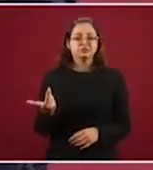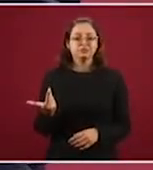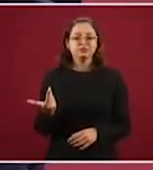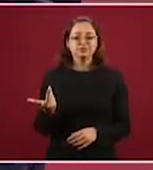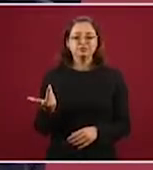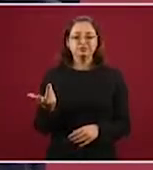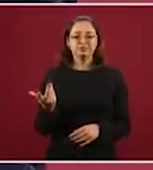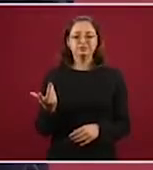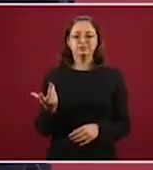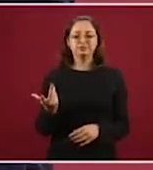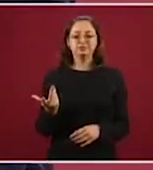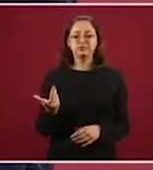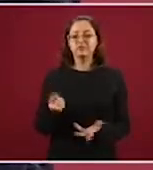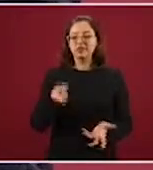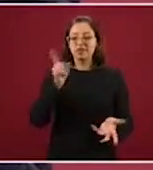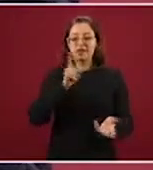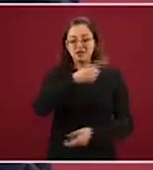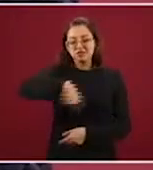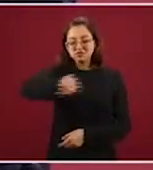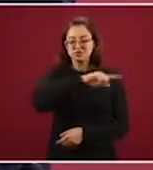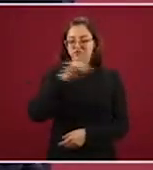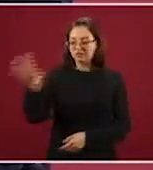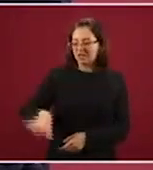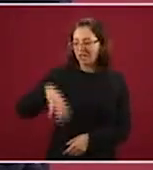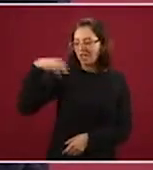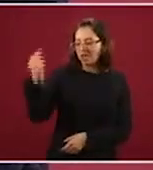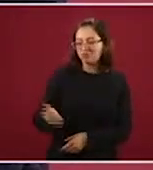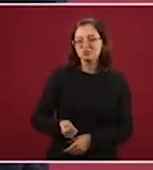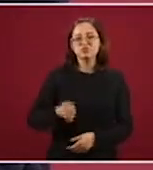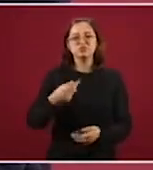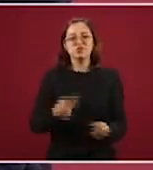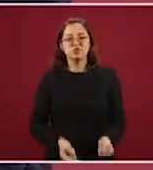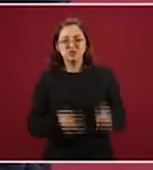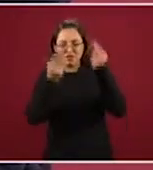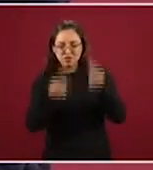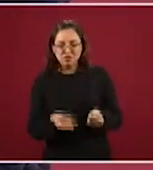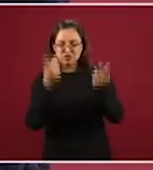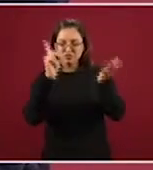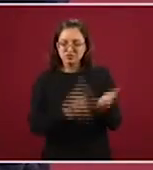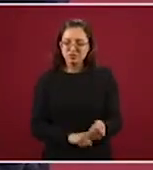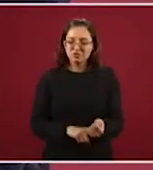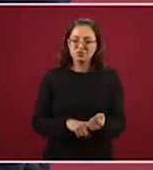establecido un negocio, había lucro.